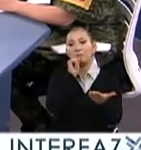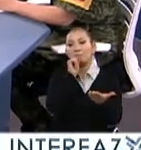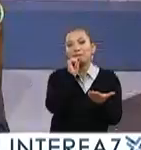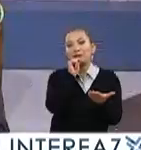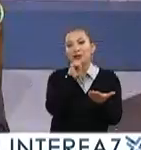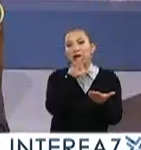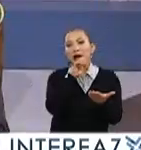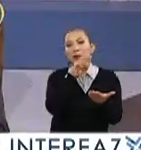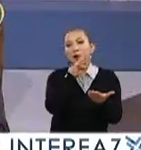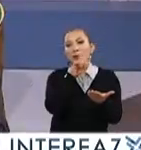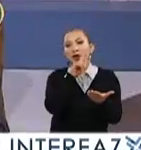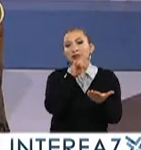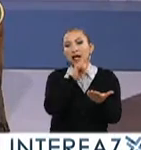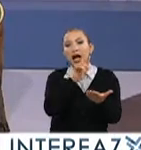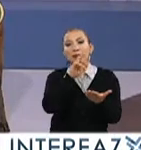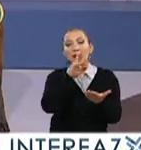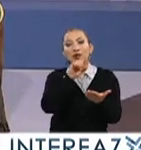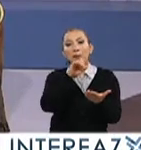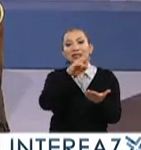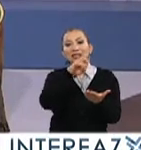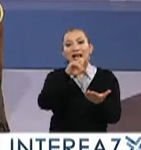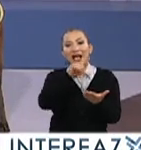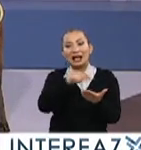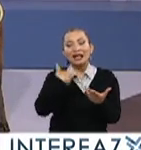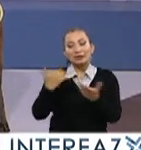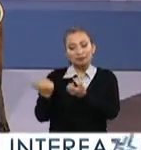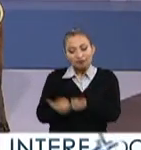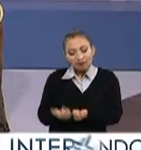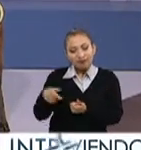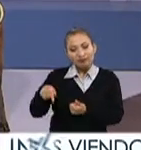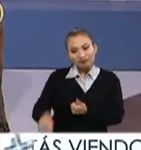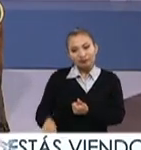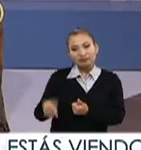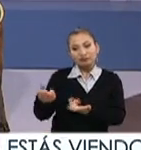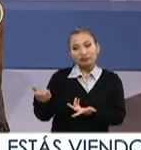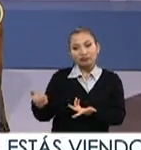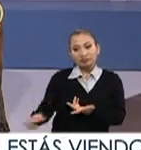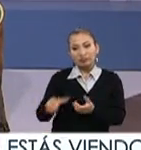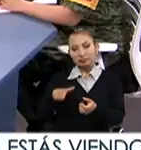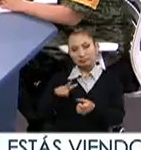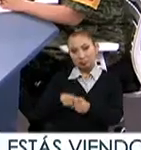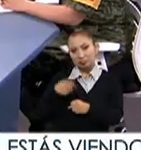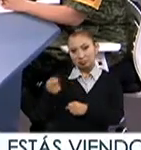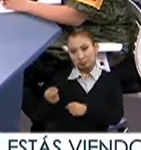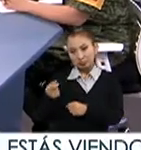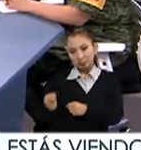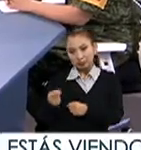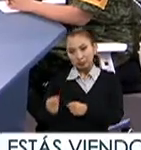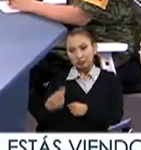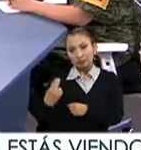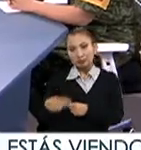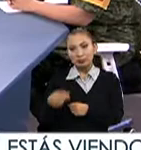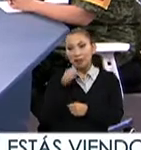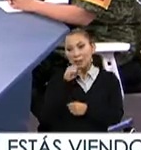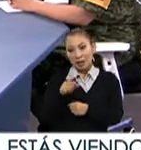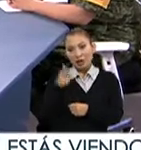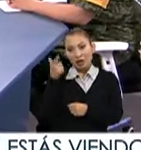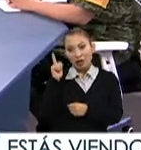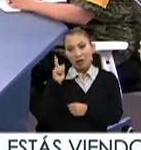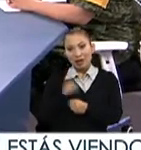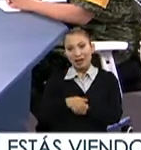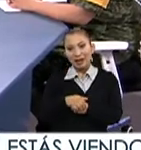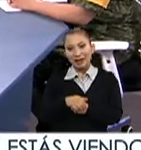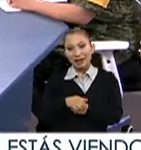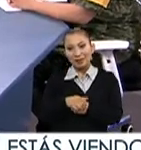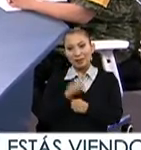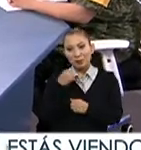el cabo policía militar Armando Misael Rodríguez, quien trae pues a un canófilo que también espero que, aunque sea,